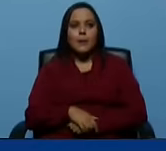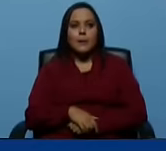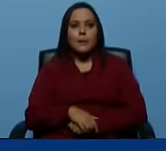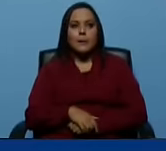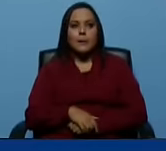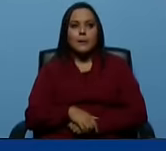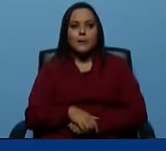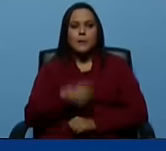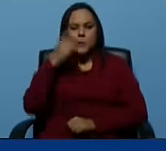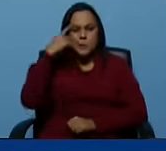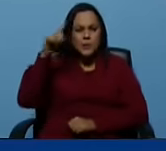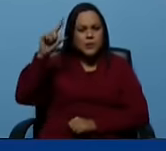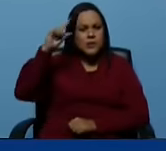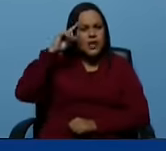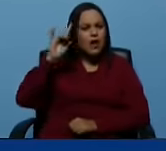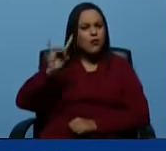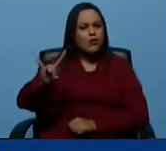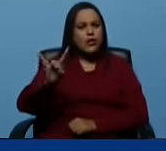creo que del lunes.